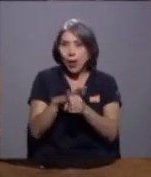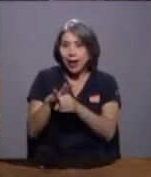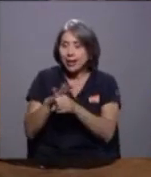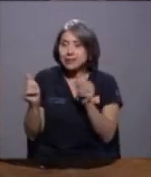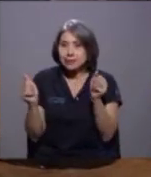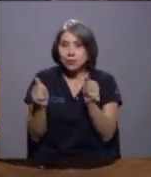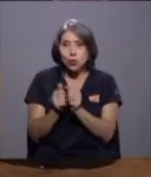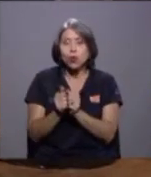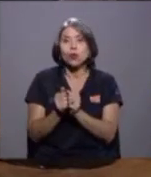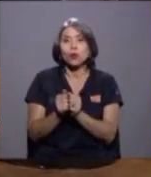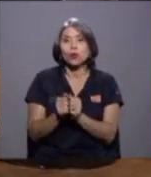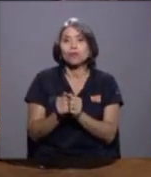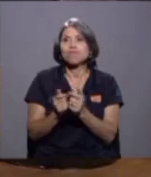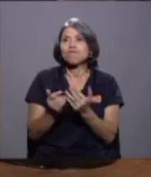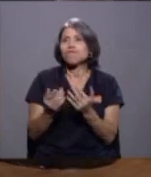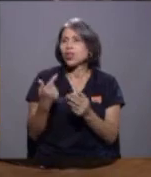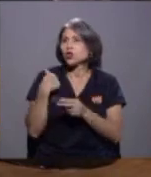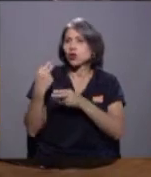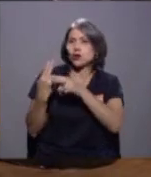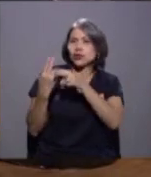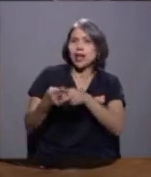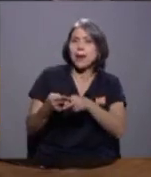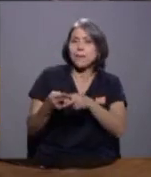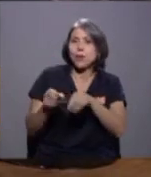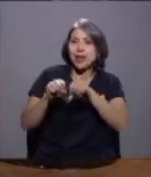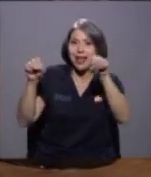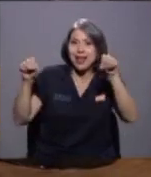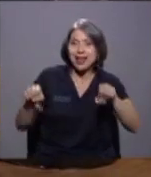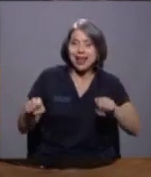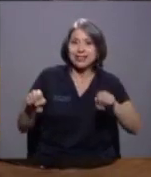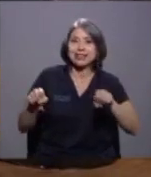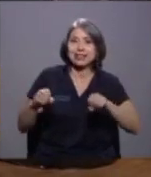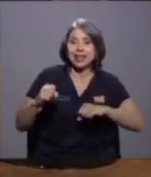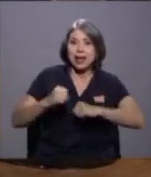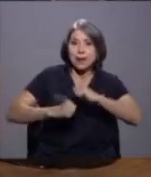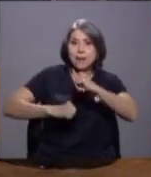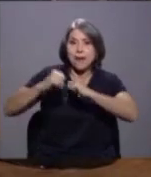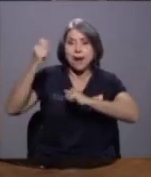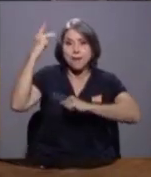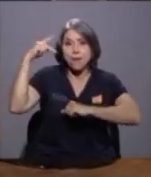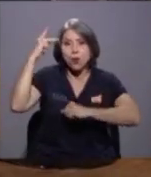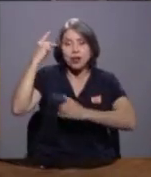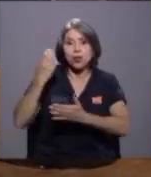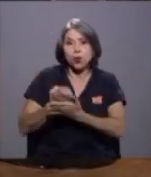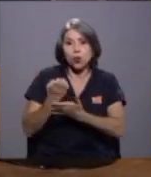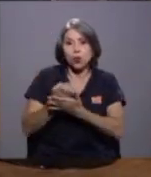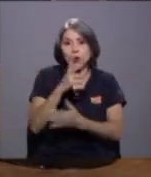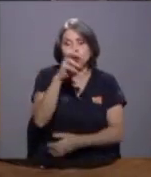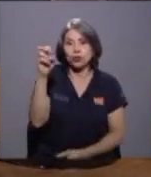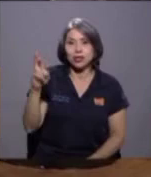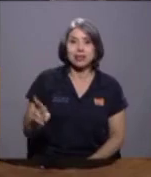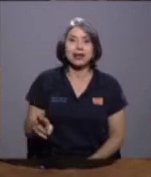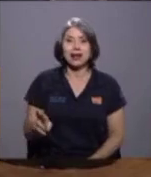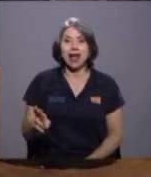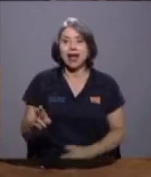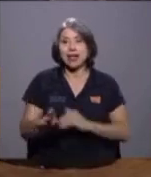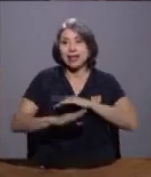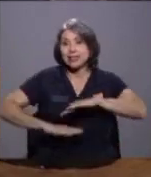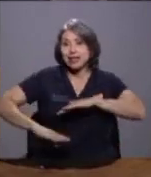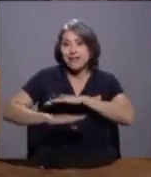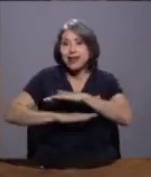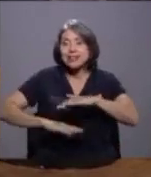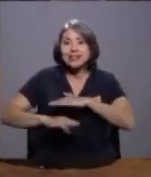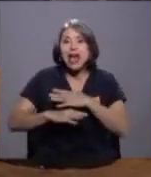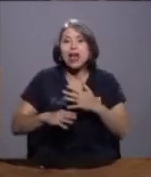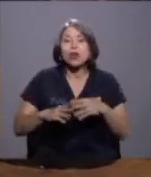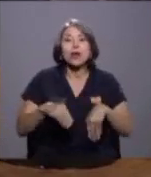ver, yo lo llamo el esquema político-económico de Costa Rica, que está basado en la concesión